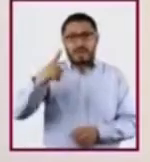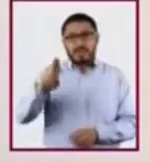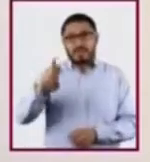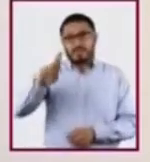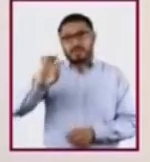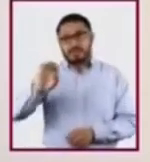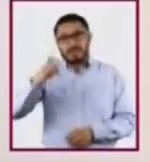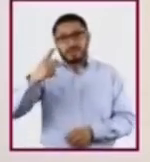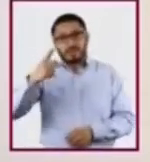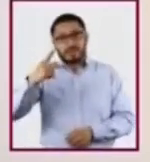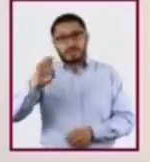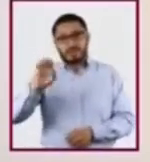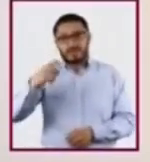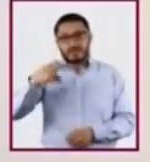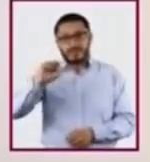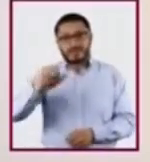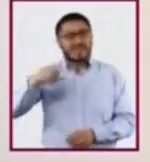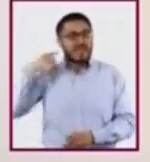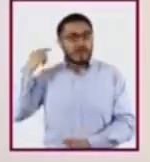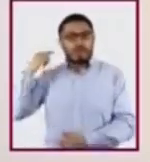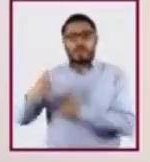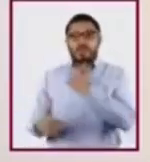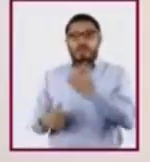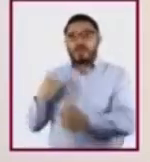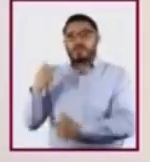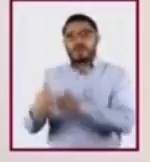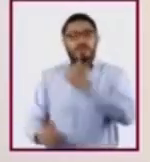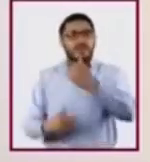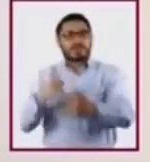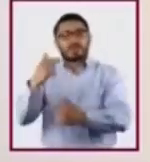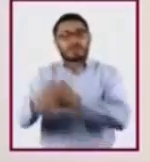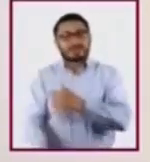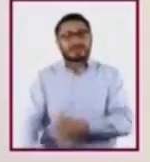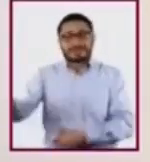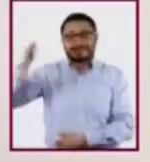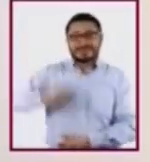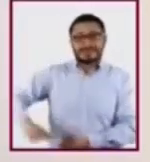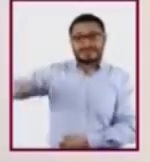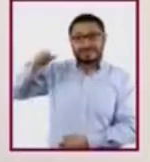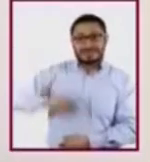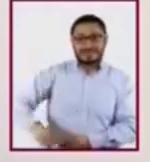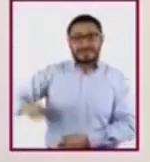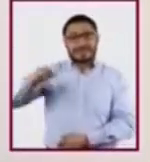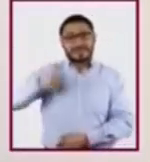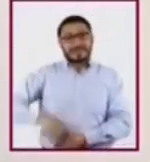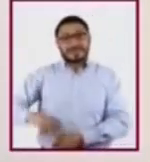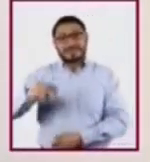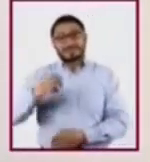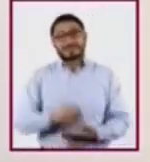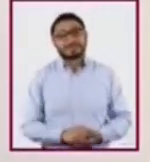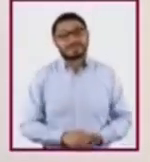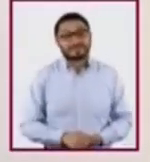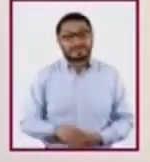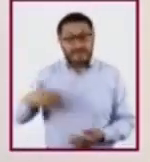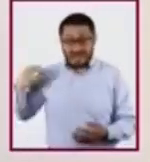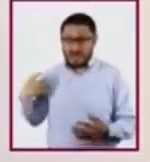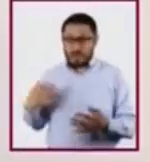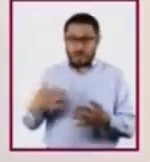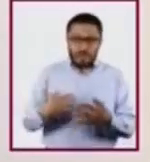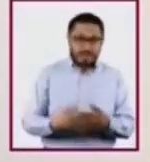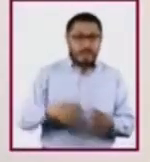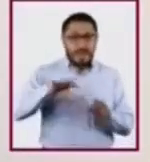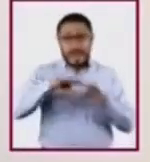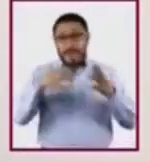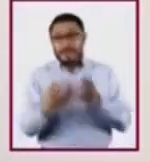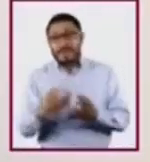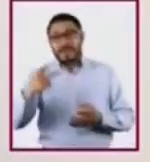ha difundido de generación en generación, desde la época precolombina hasta nuestros días. La pelota